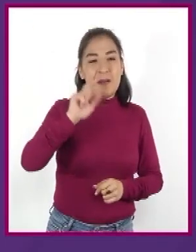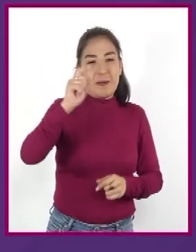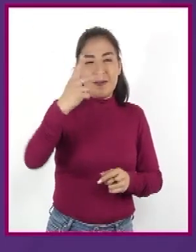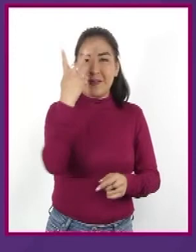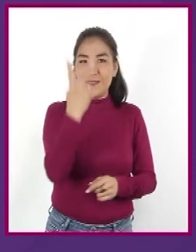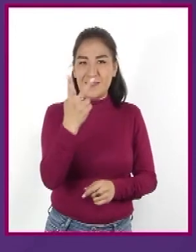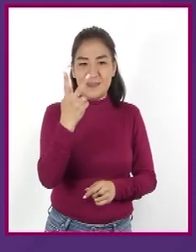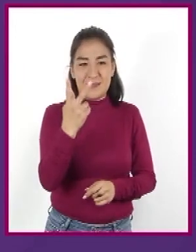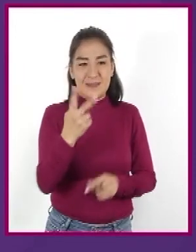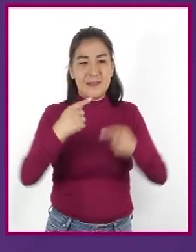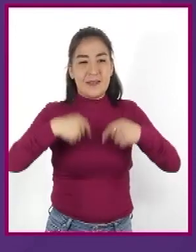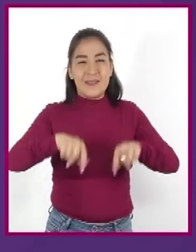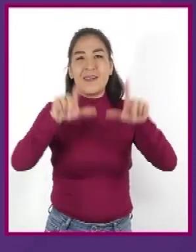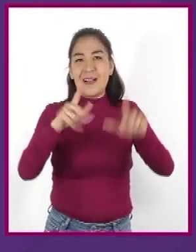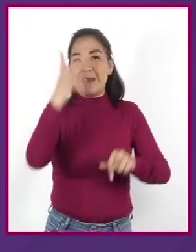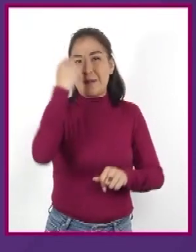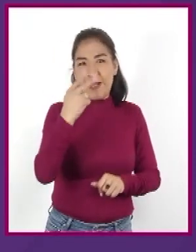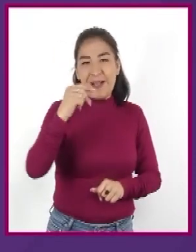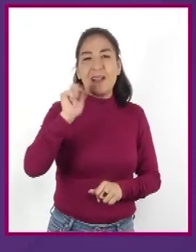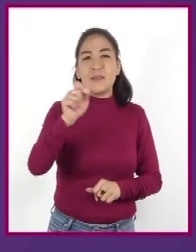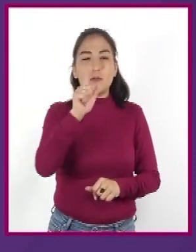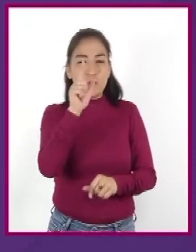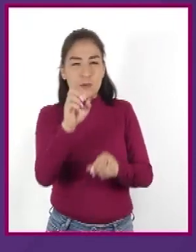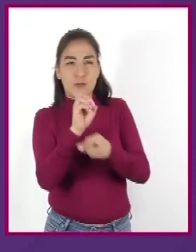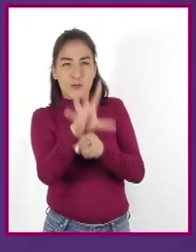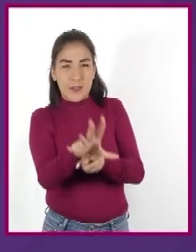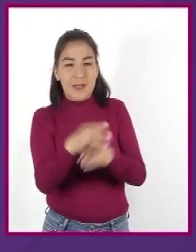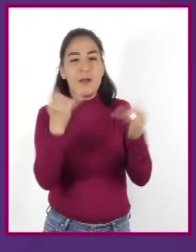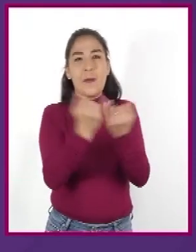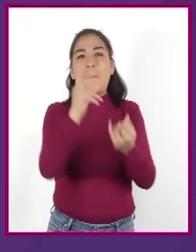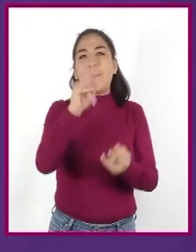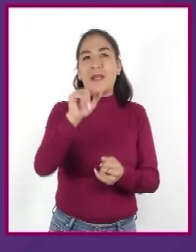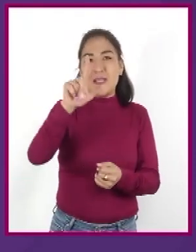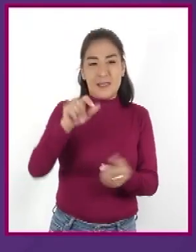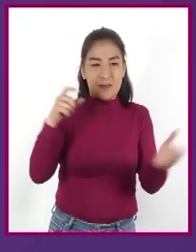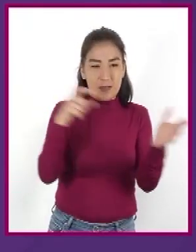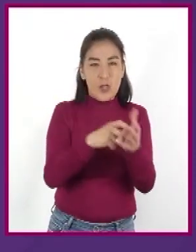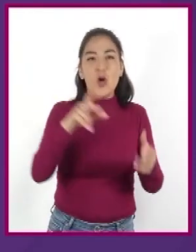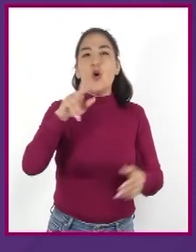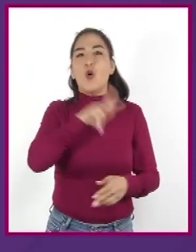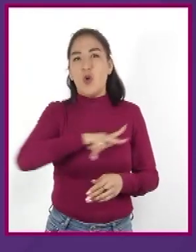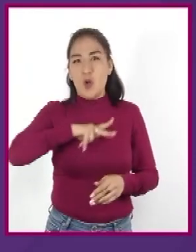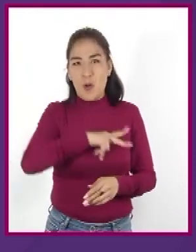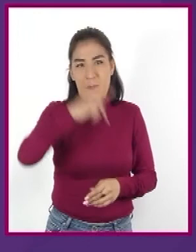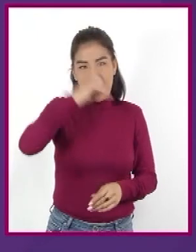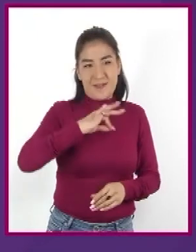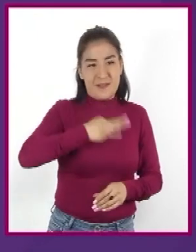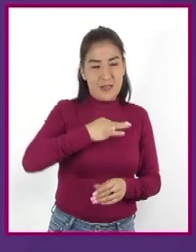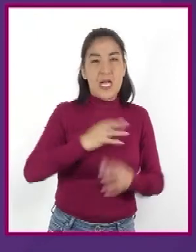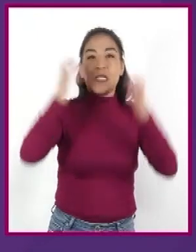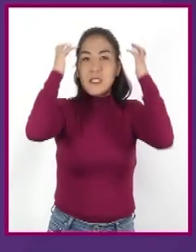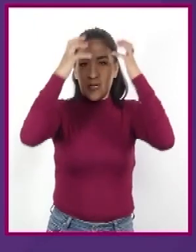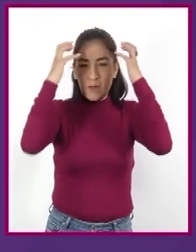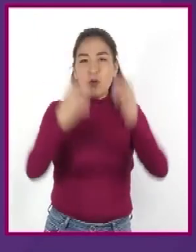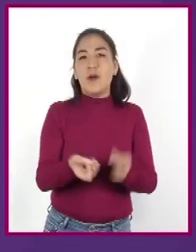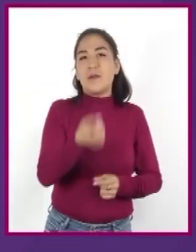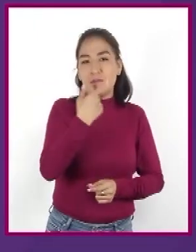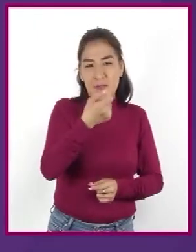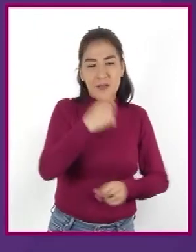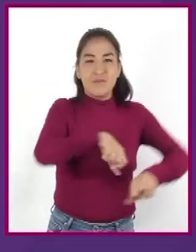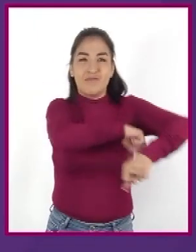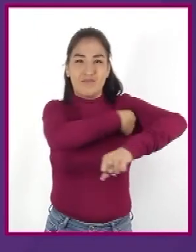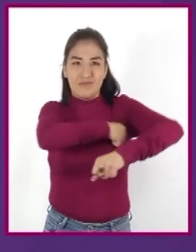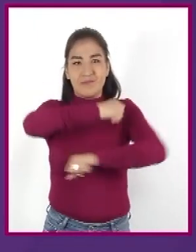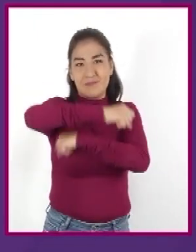LCD o las pilas, el uso de jabón, cloro para desinfectar, shampoo, medicamentos,